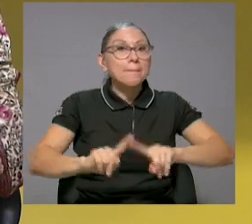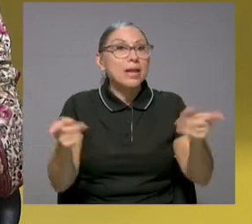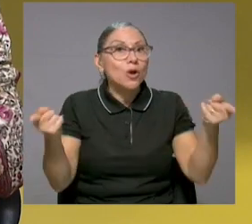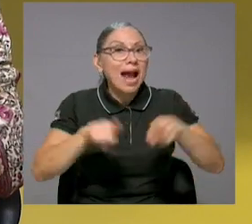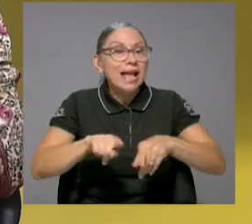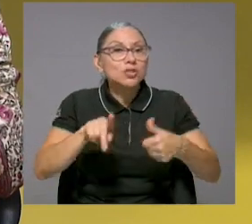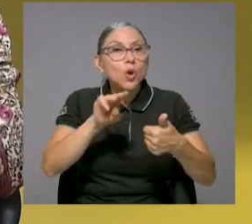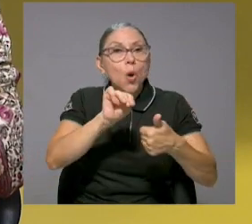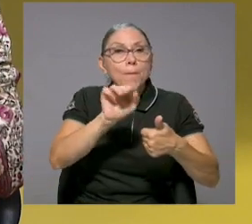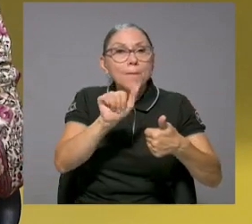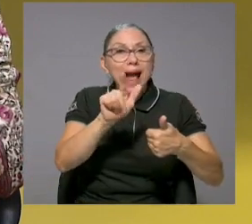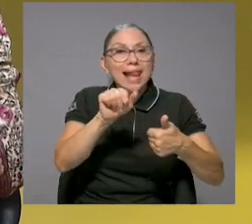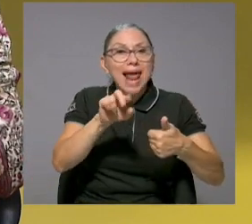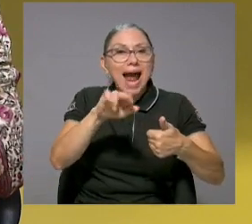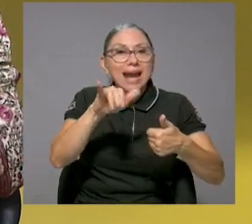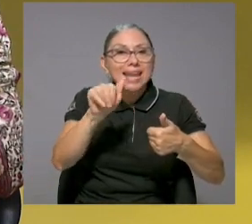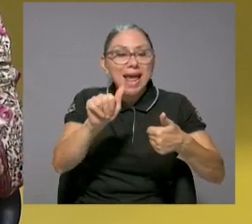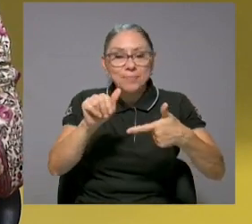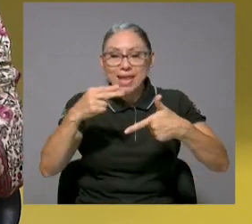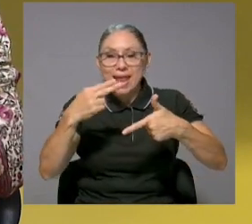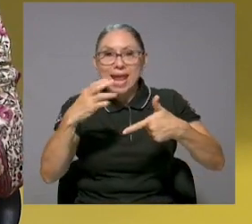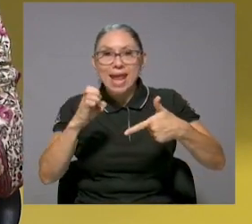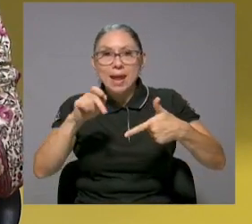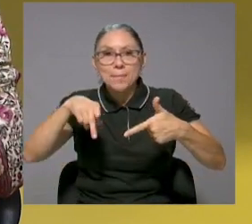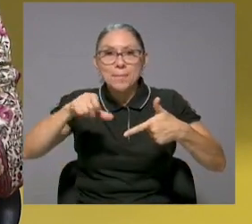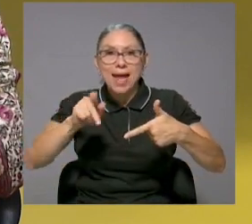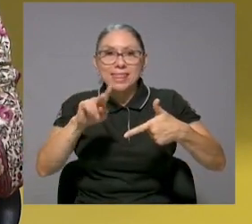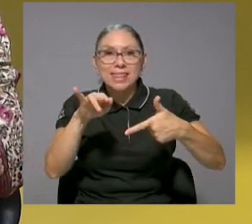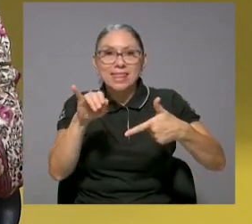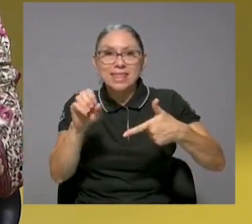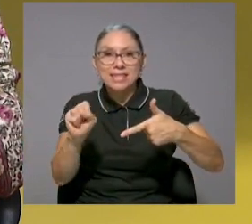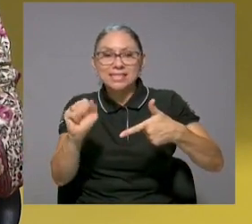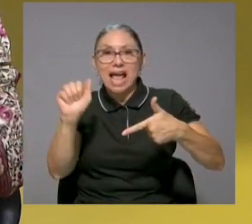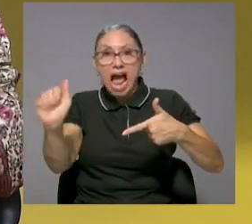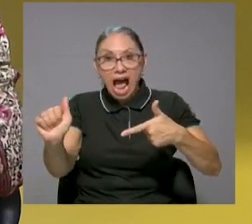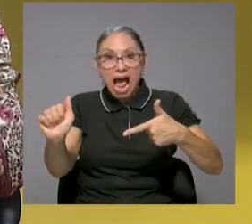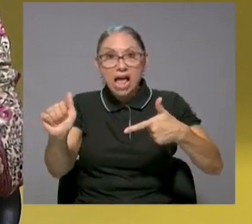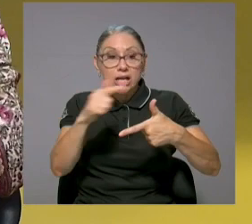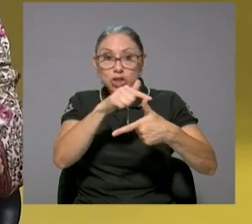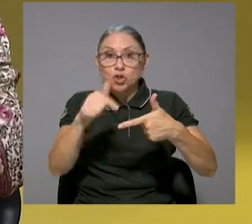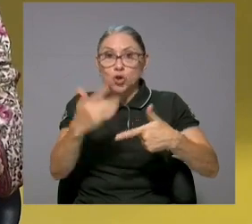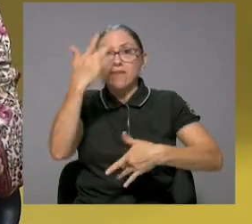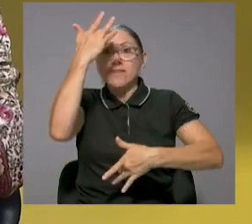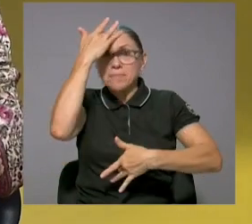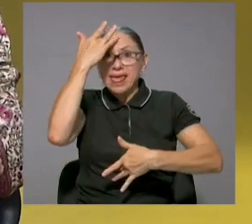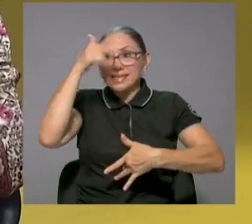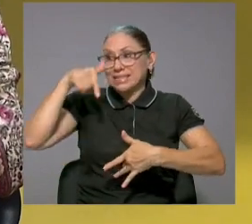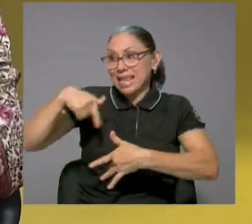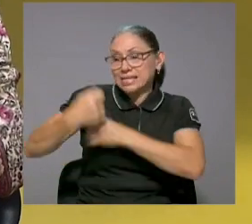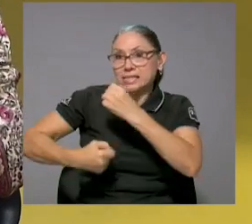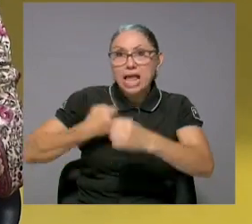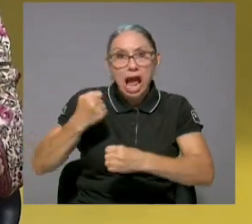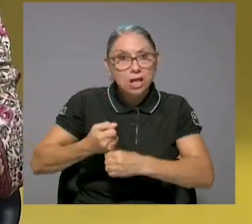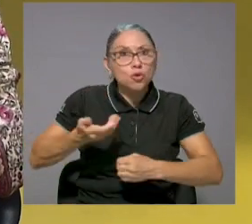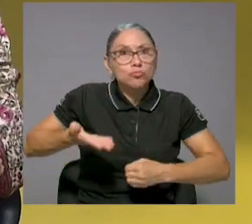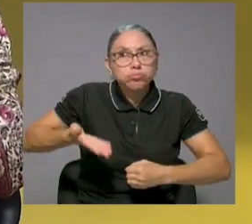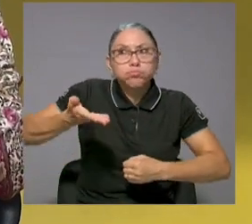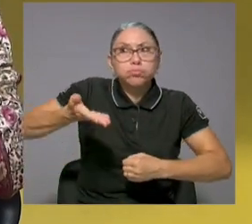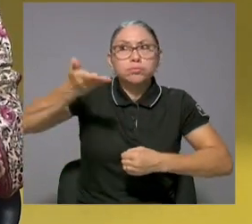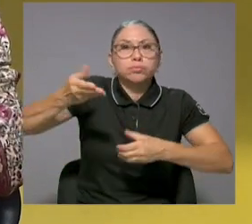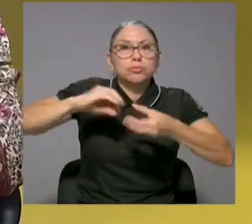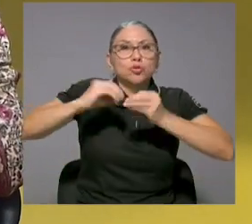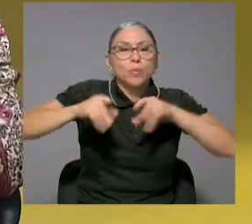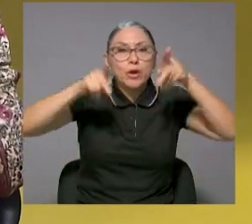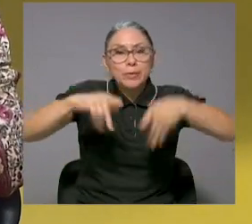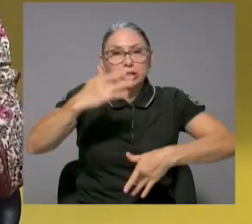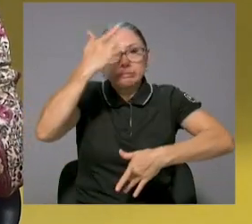A, son enfermedades que durante este 2023 han tenido un repunte de casos muy importantes, y por eso es que hemos